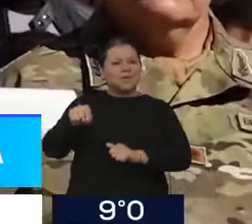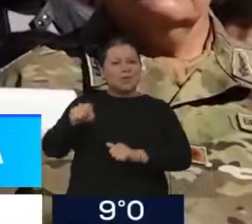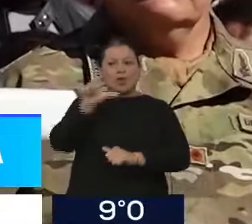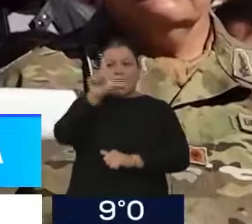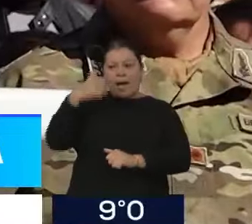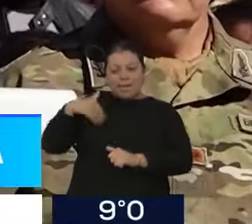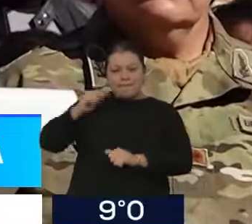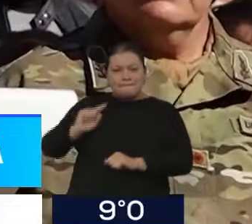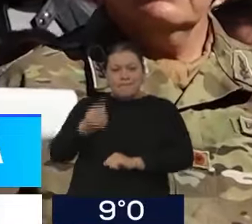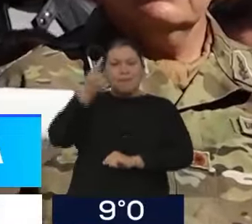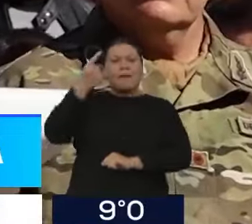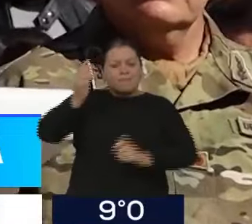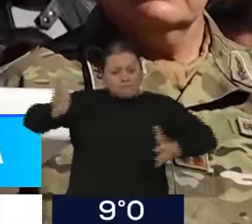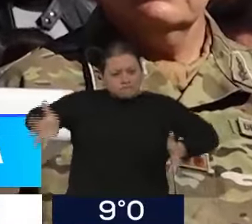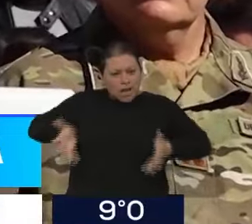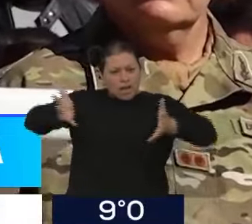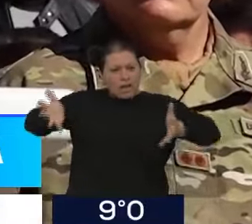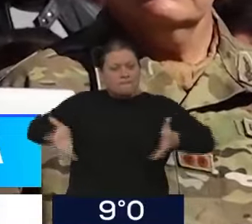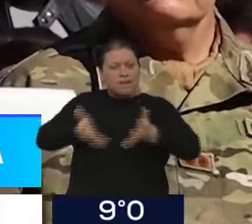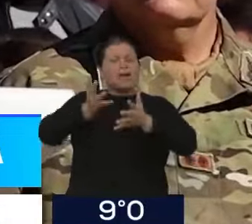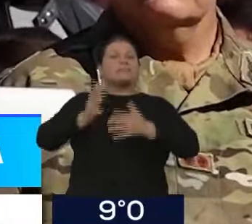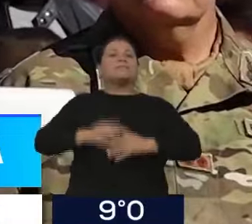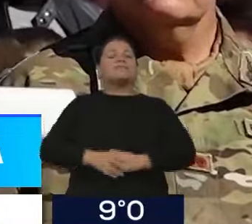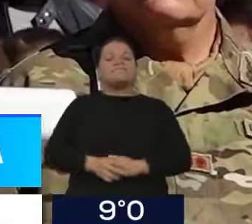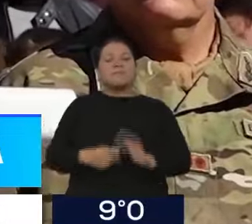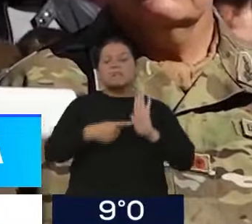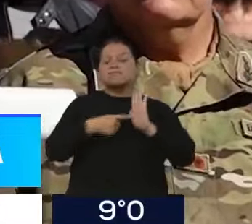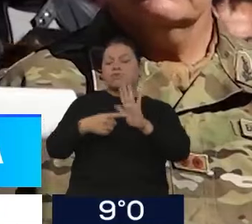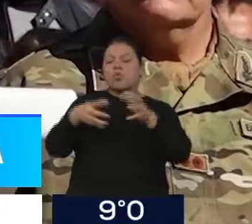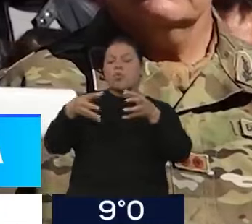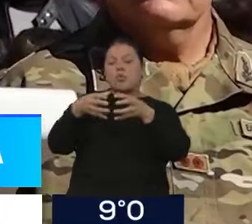país muestra que es una institución